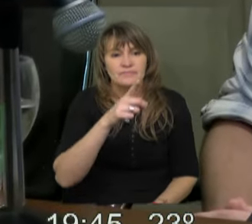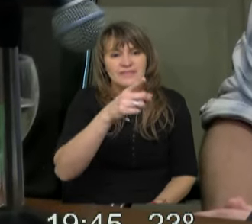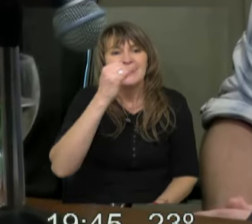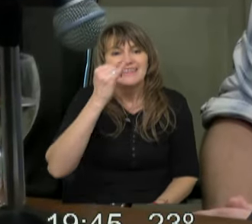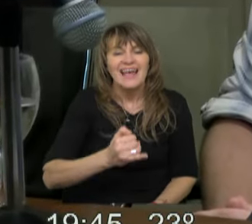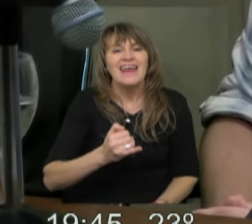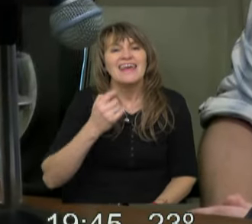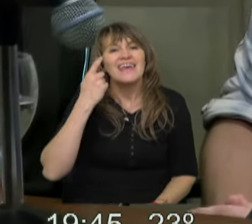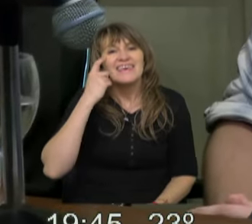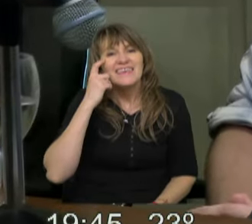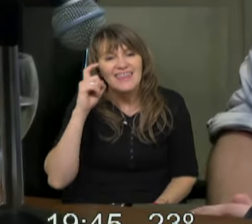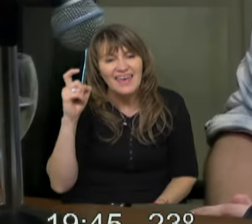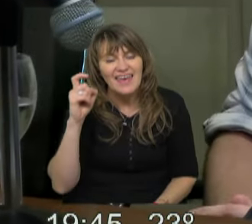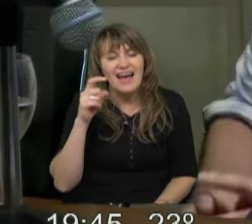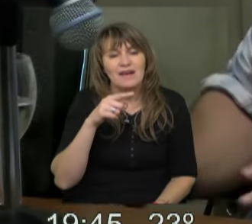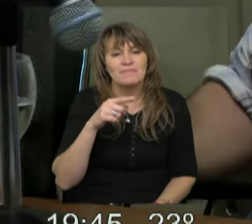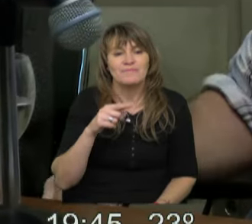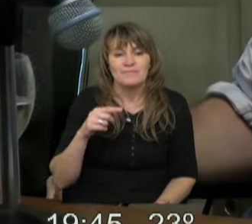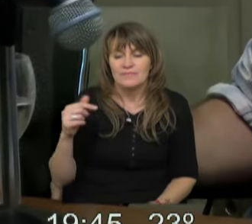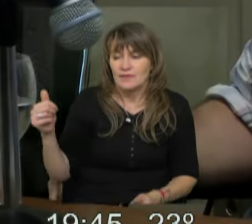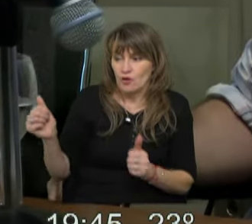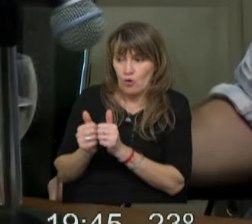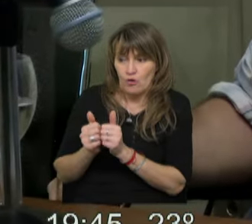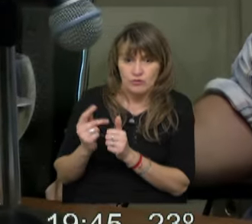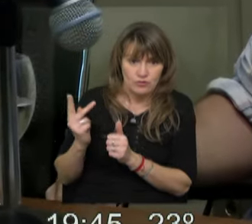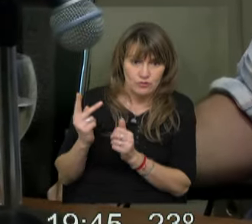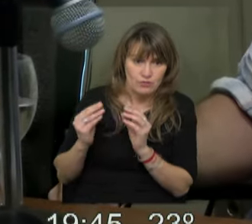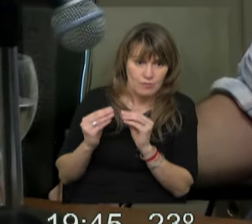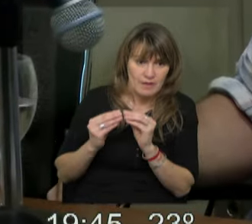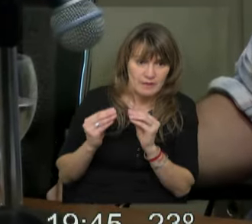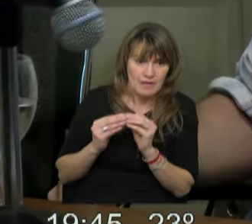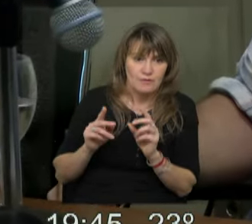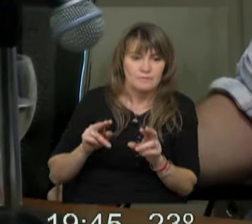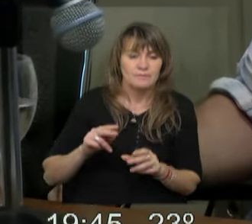con Jaime. Vamos.